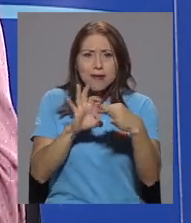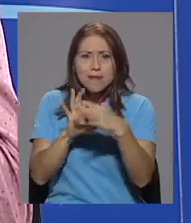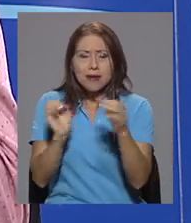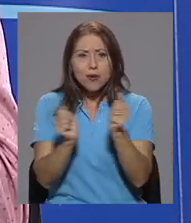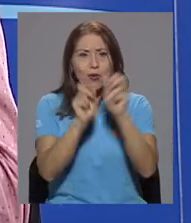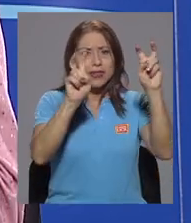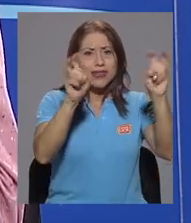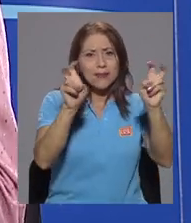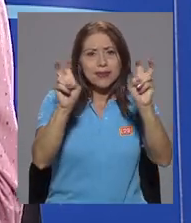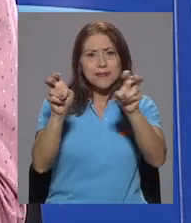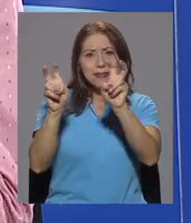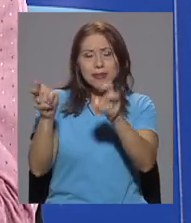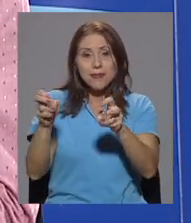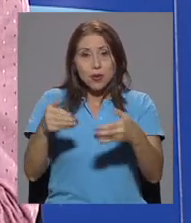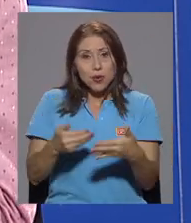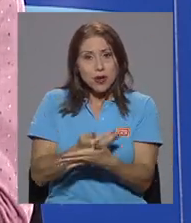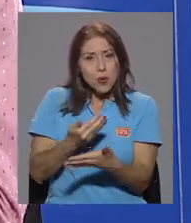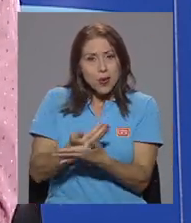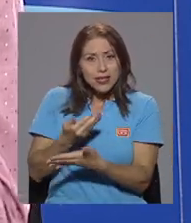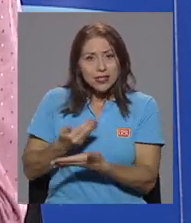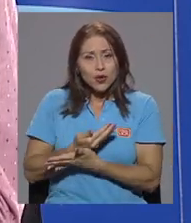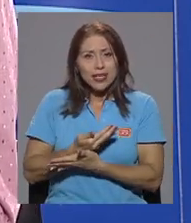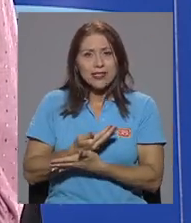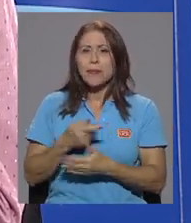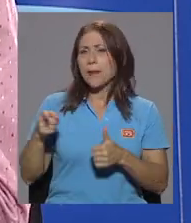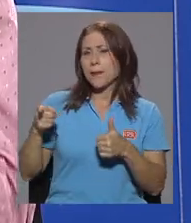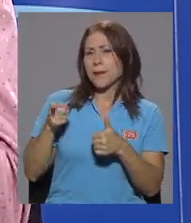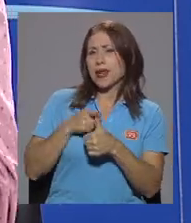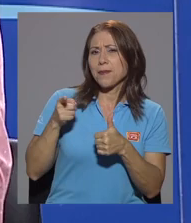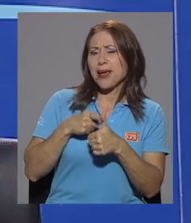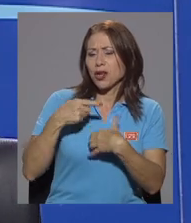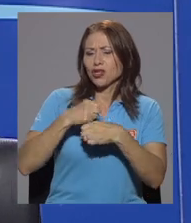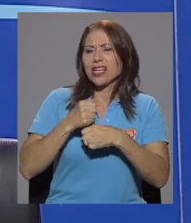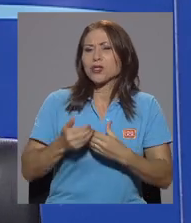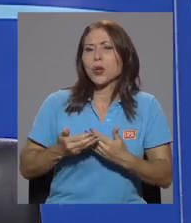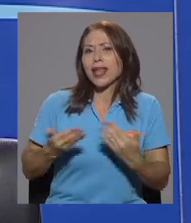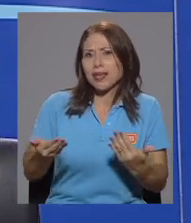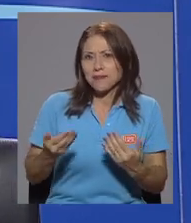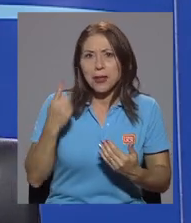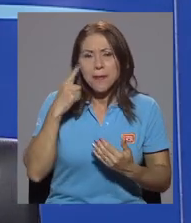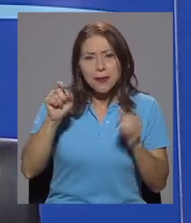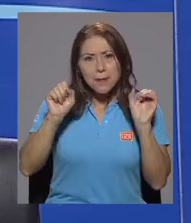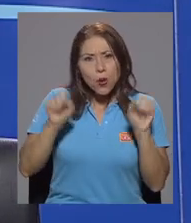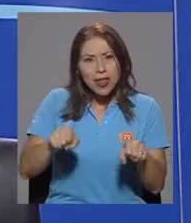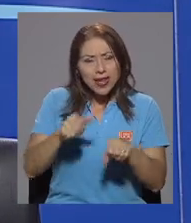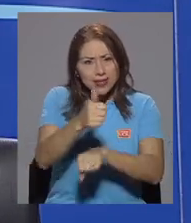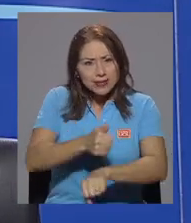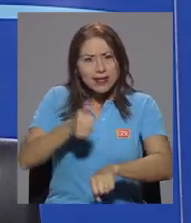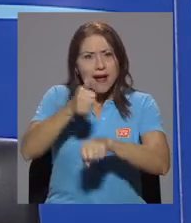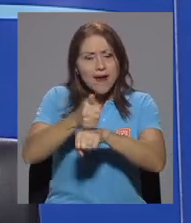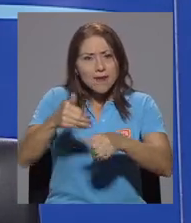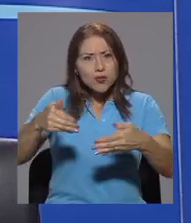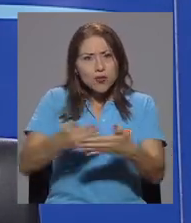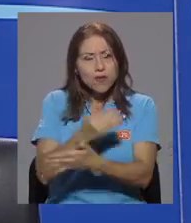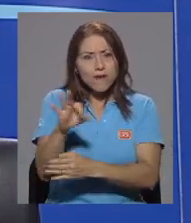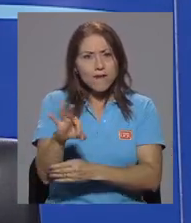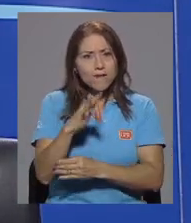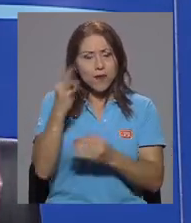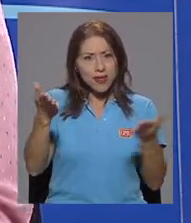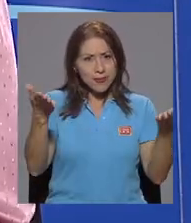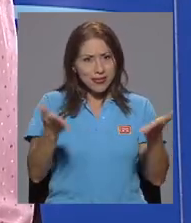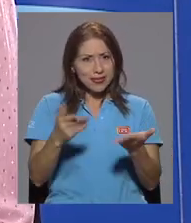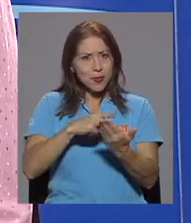que se hizo primero como todo proyecto para poder definir esta nueva forma de presentar la